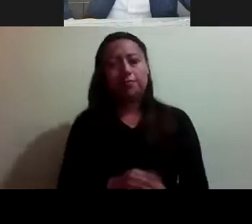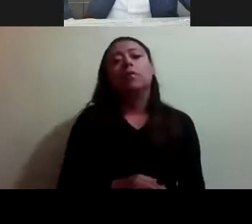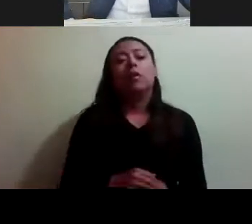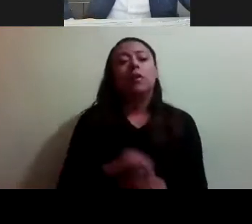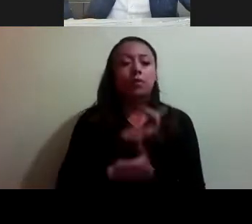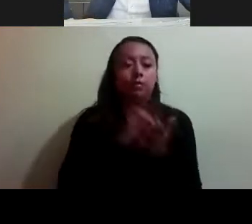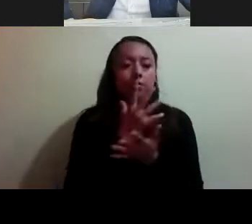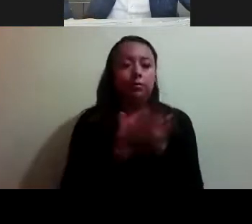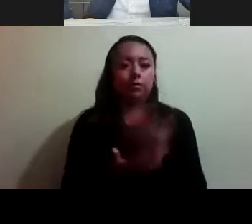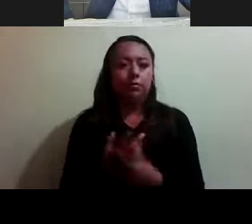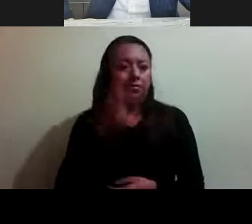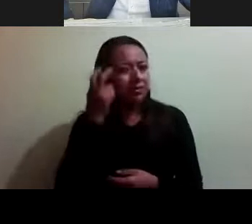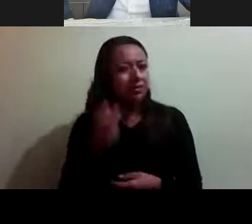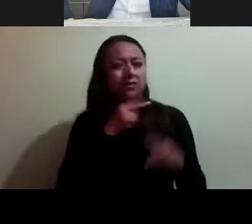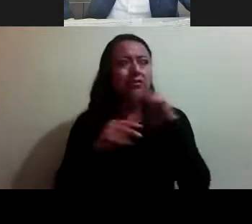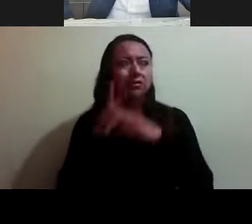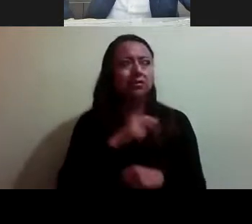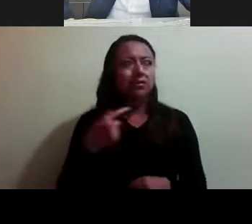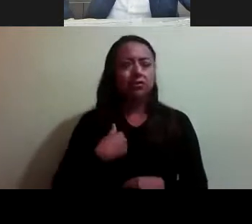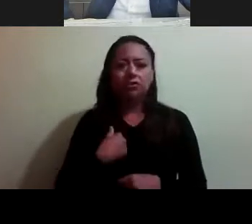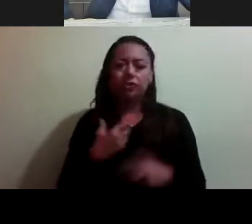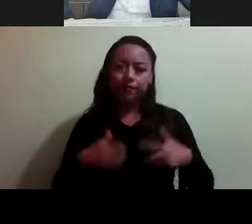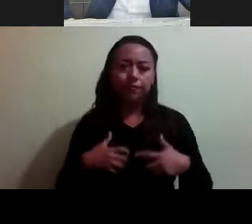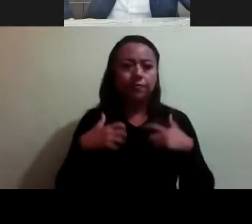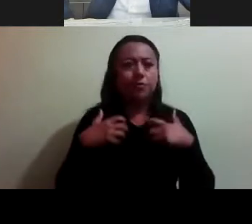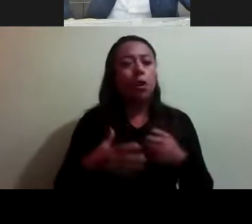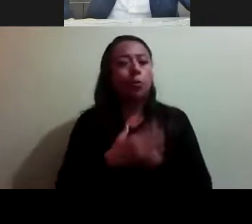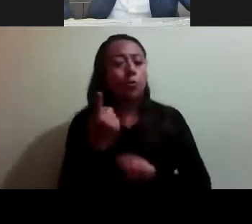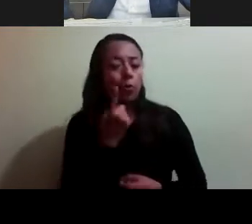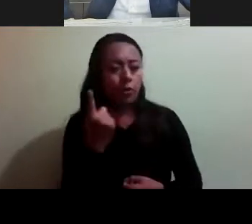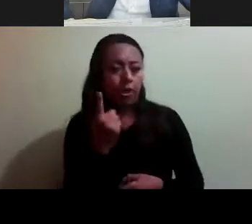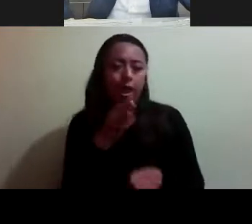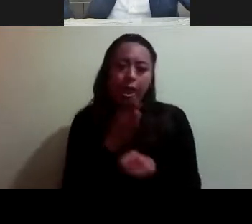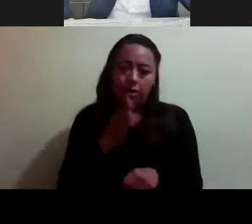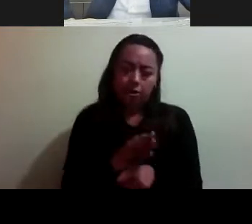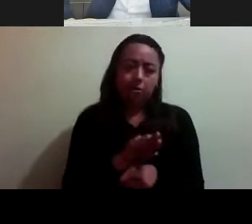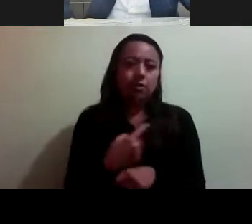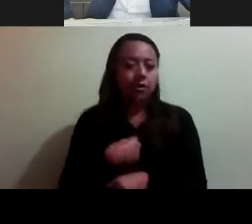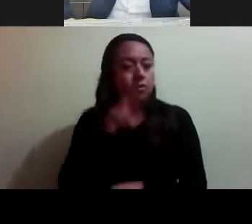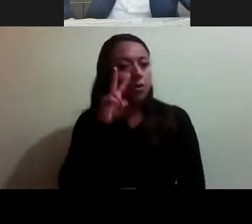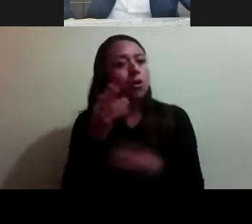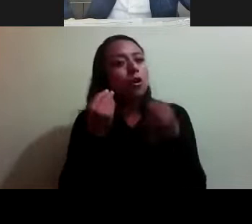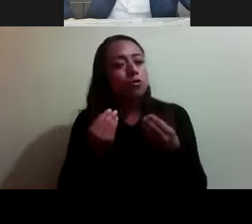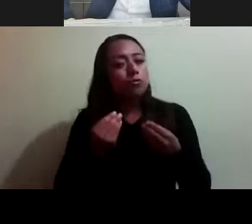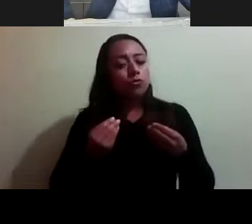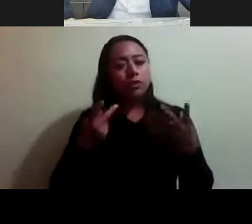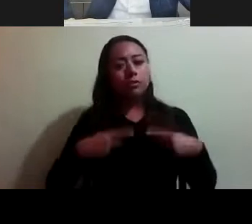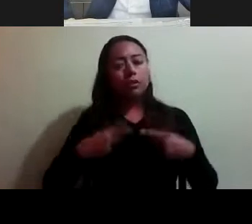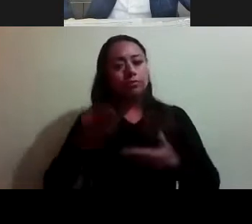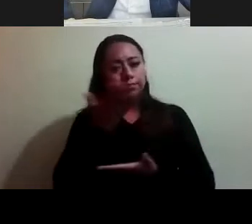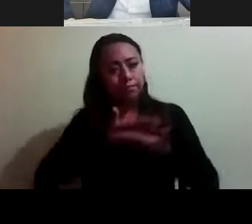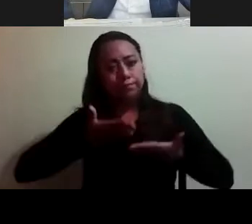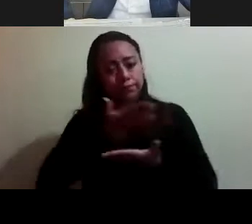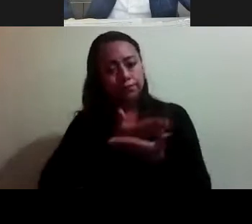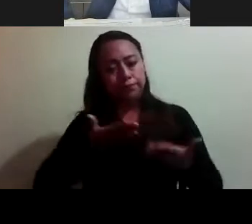me indigna, ¿no? No es cualquier cosa, porque lo veo en muchos de los colaboradores y colaboradoras, como pues,